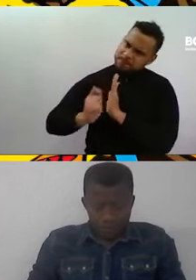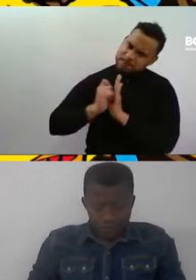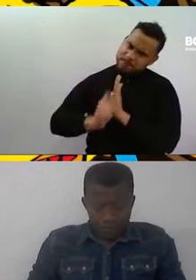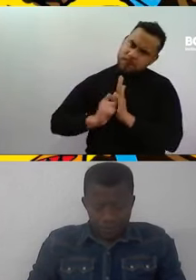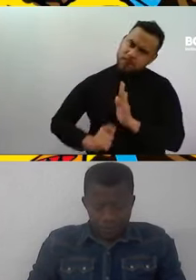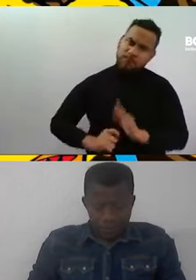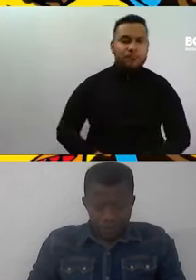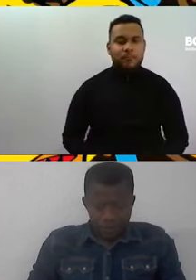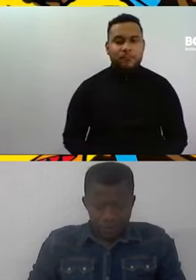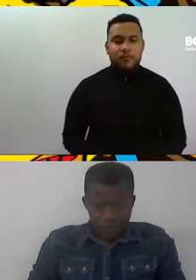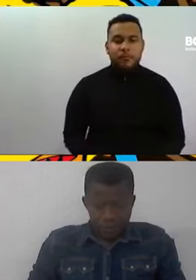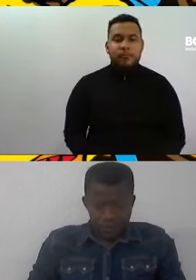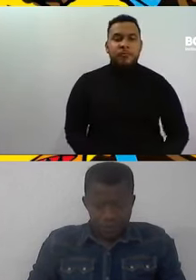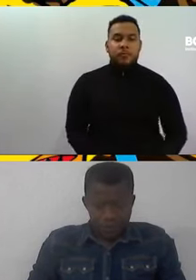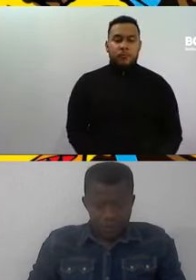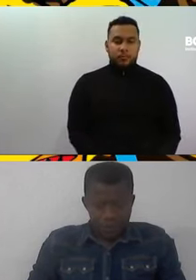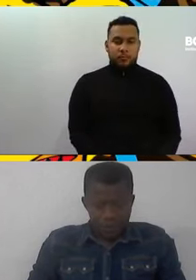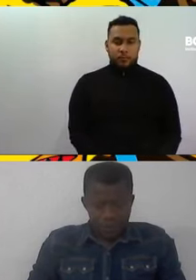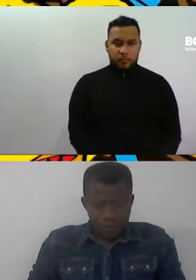Listo. Te diría que en